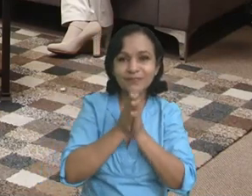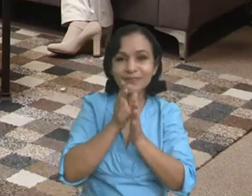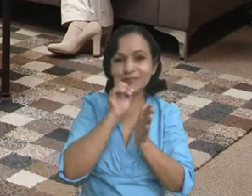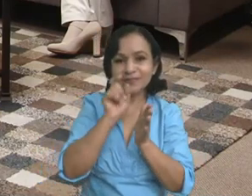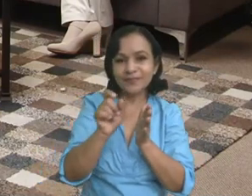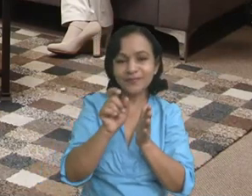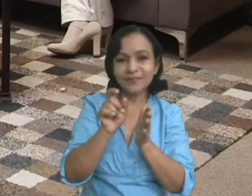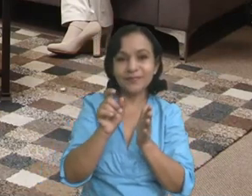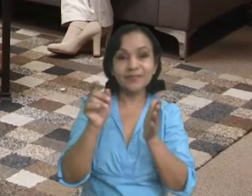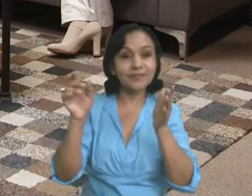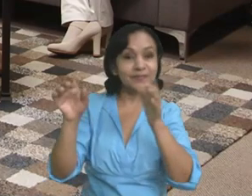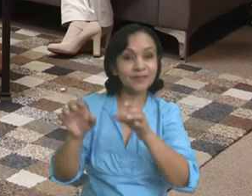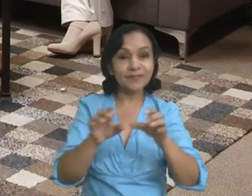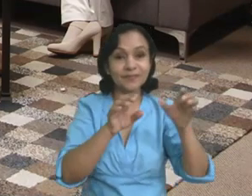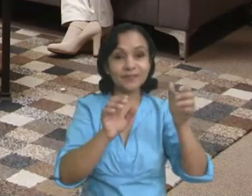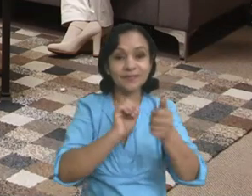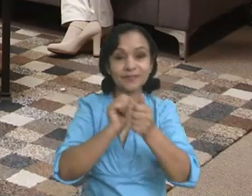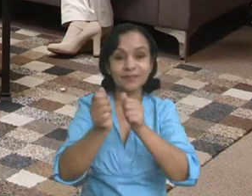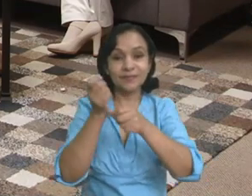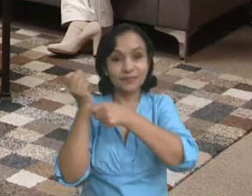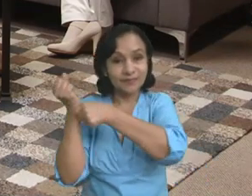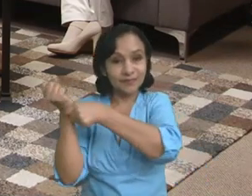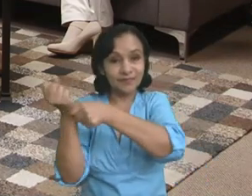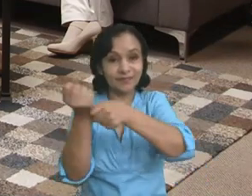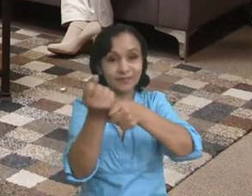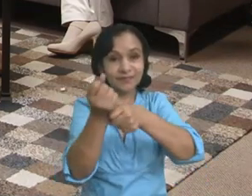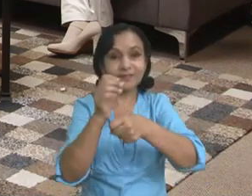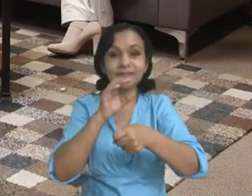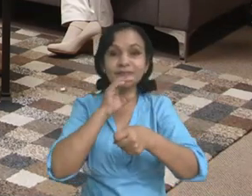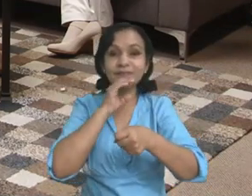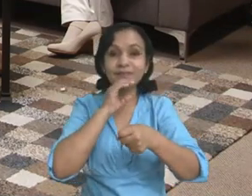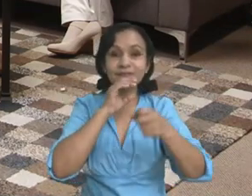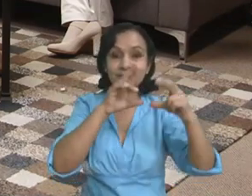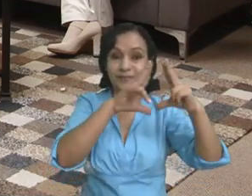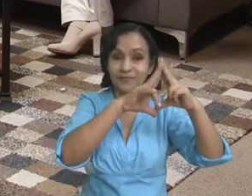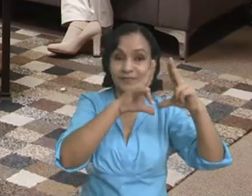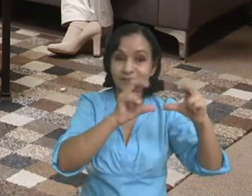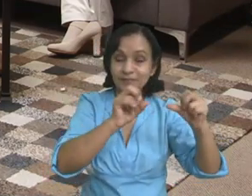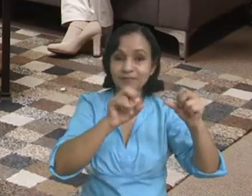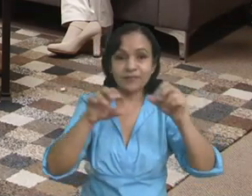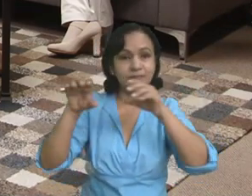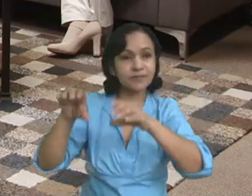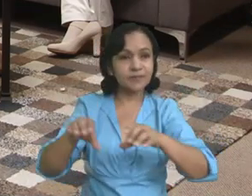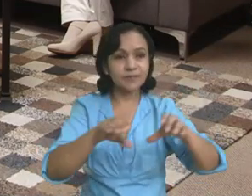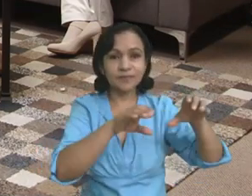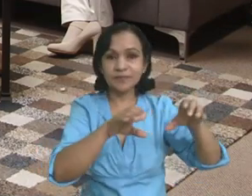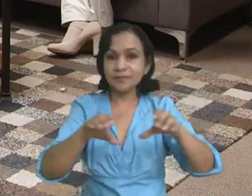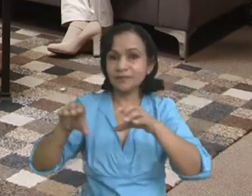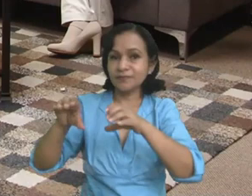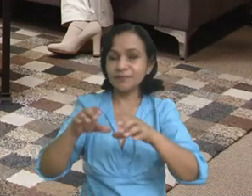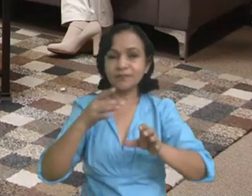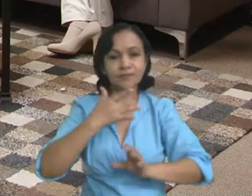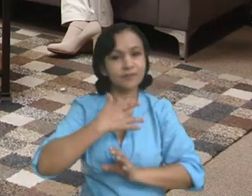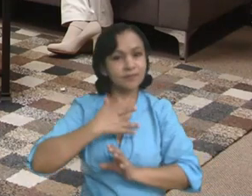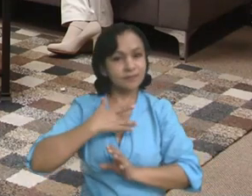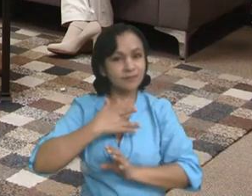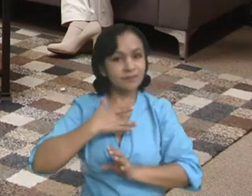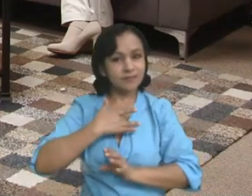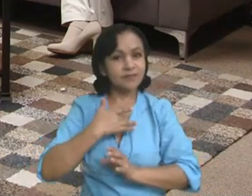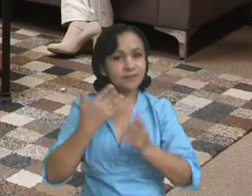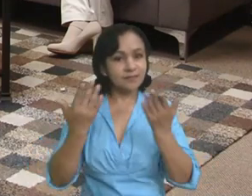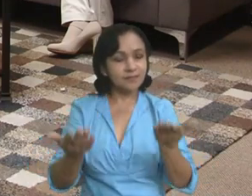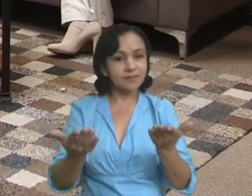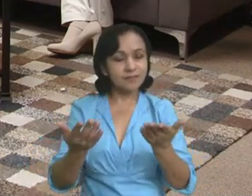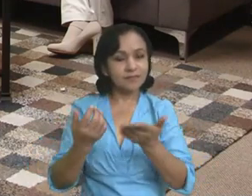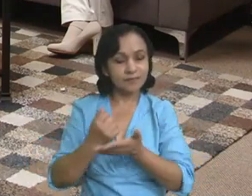esos eventos magnos, ¿no? Encuentros de béisbol, Cuba, Nicaragua, por ejemplo, pero también en la fiesta. Y también en la necesidad, es decir, es correcto, y